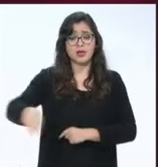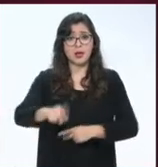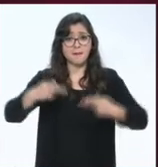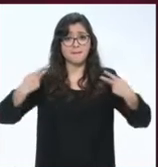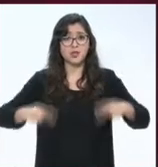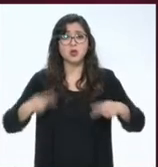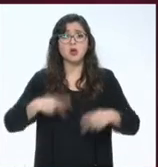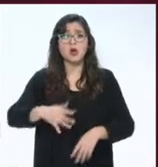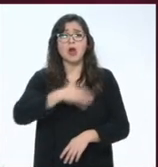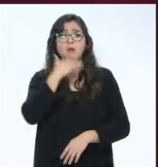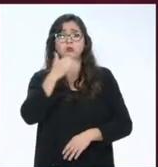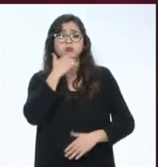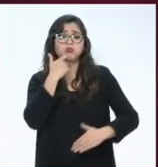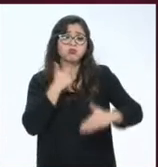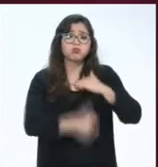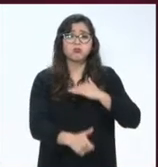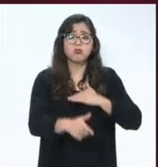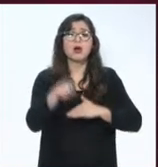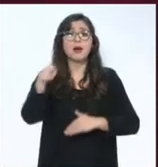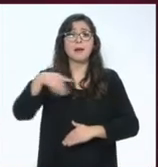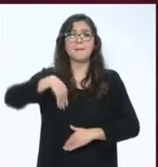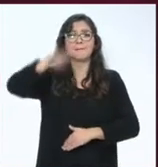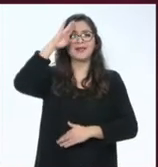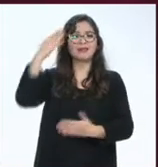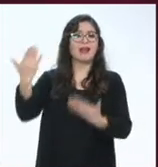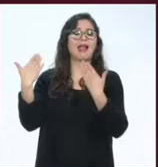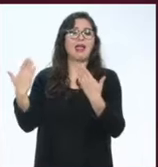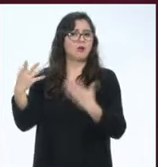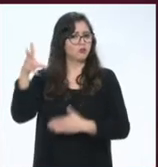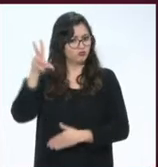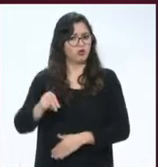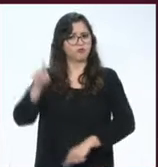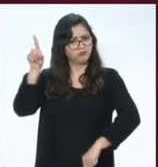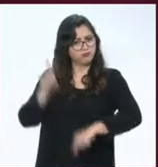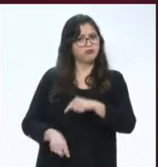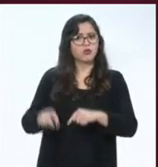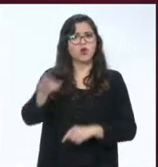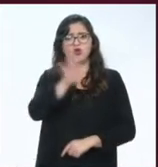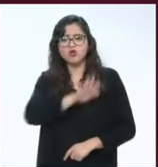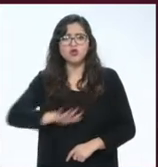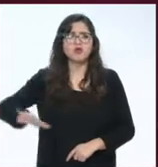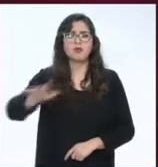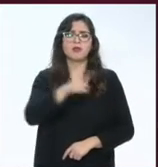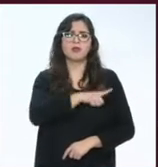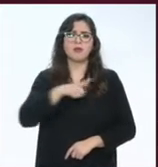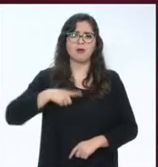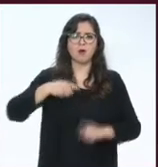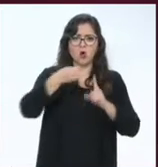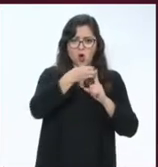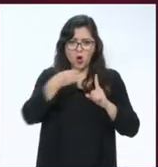corruptos. Entre todos vamos a poner orden en este tema y en